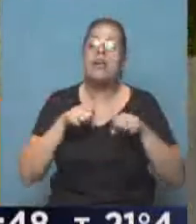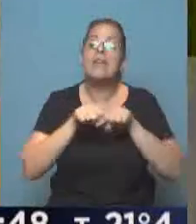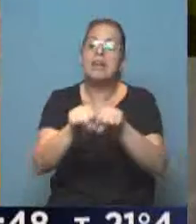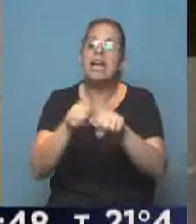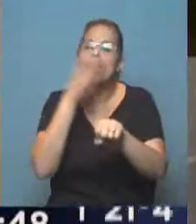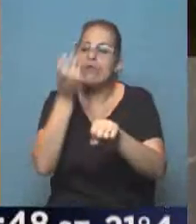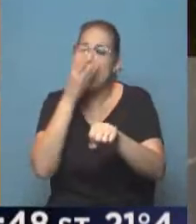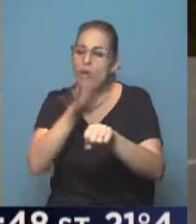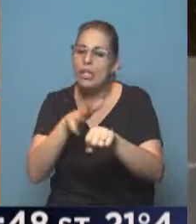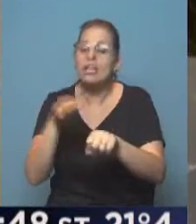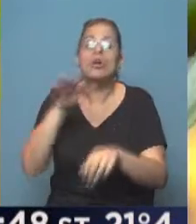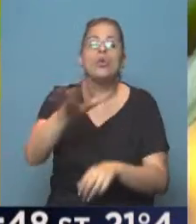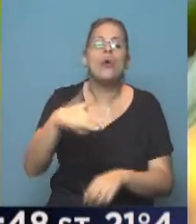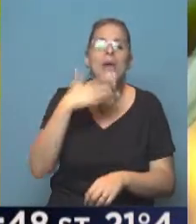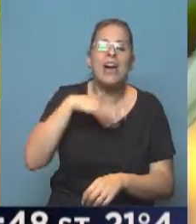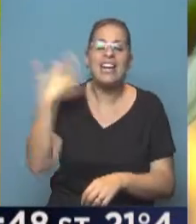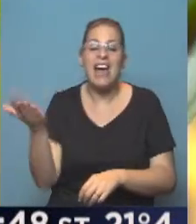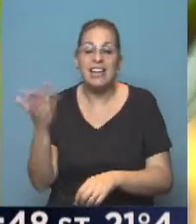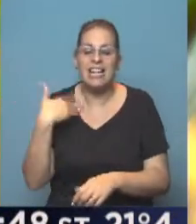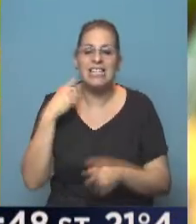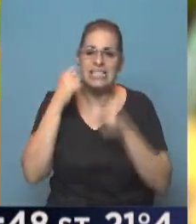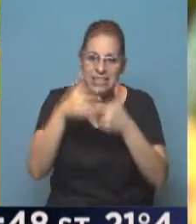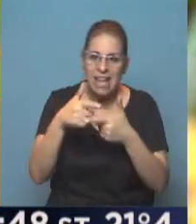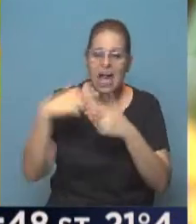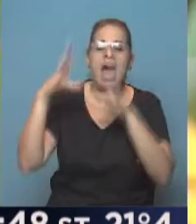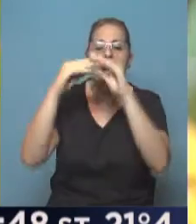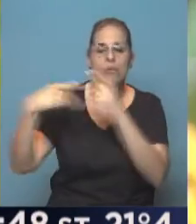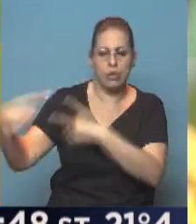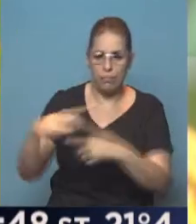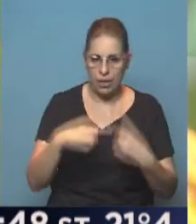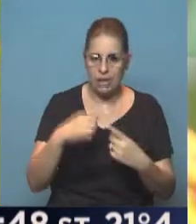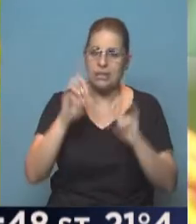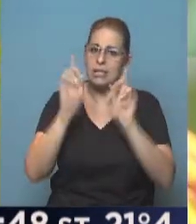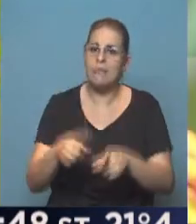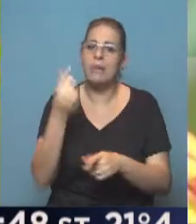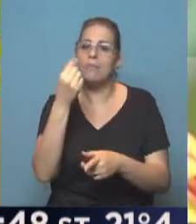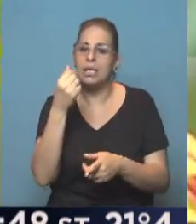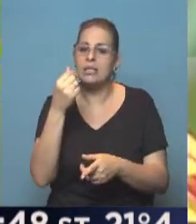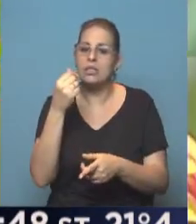de Barracas ofrece en variedades diversas y a precios acomodados.